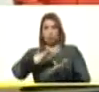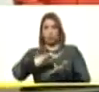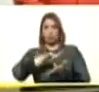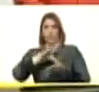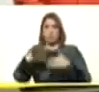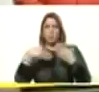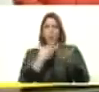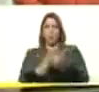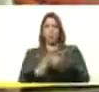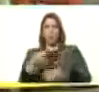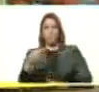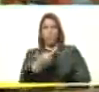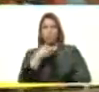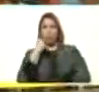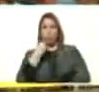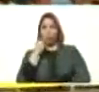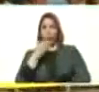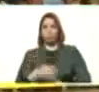hasta los menos jóvenes.